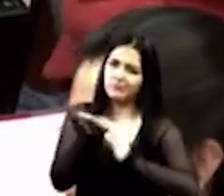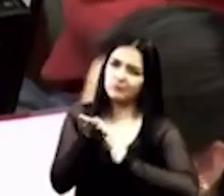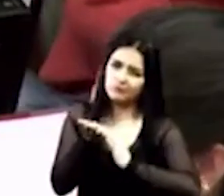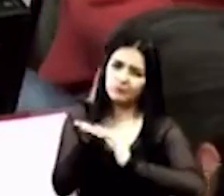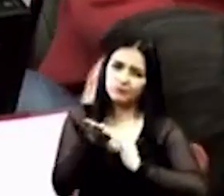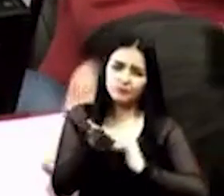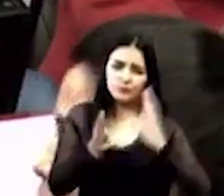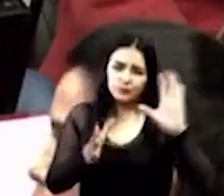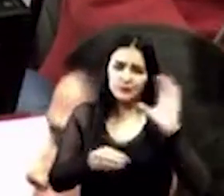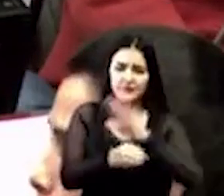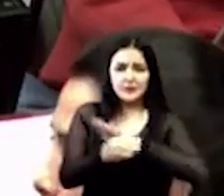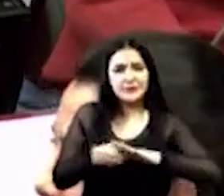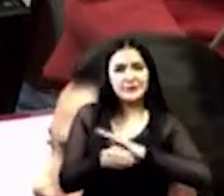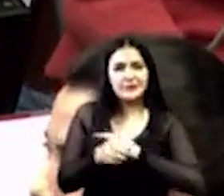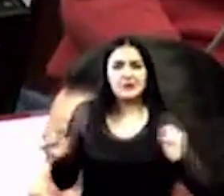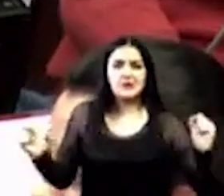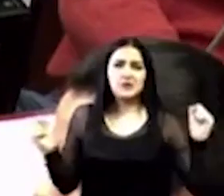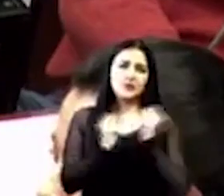crisis invernal.